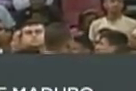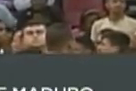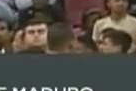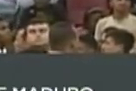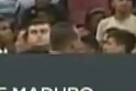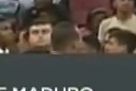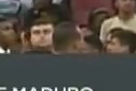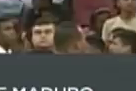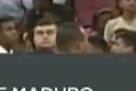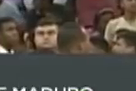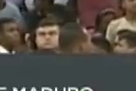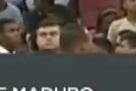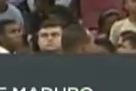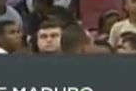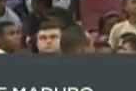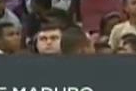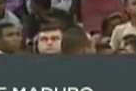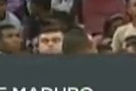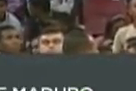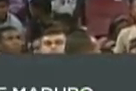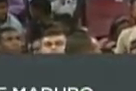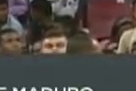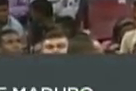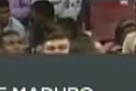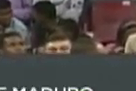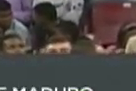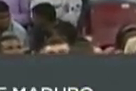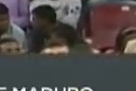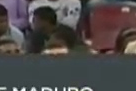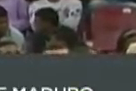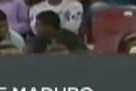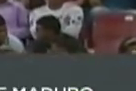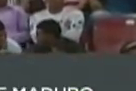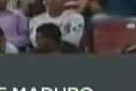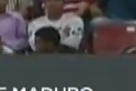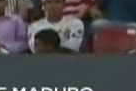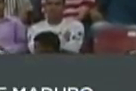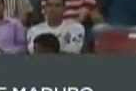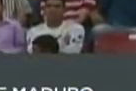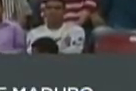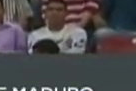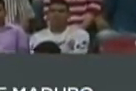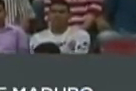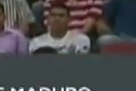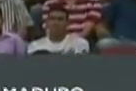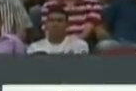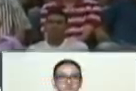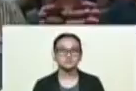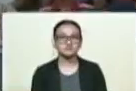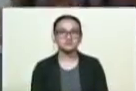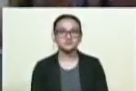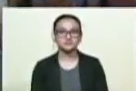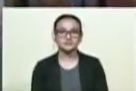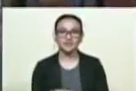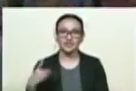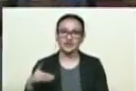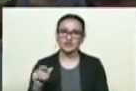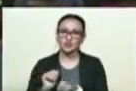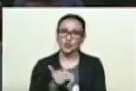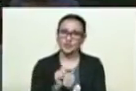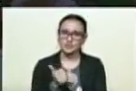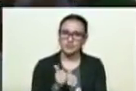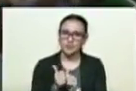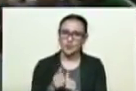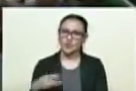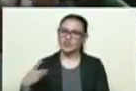de la juventud. El derecho a la felicidad es un derecho. El derecho al deporte, al compartir.